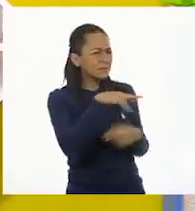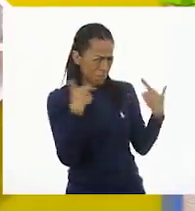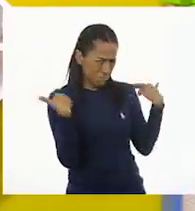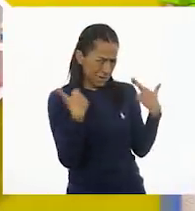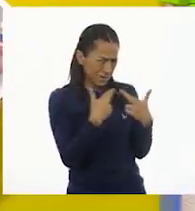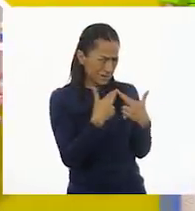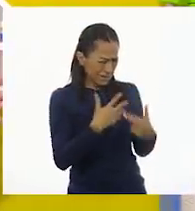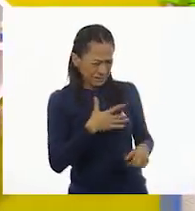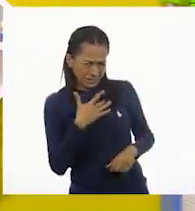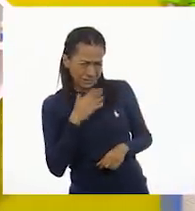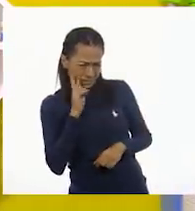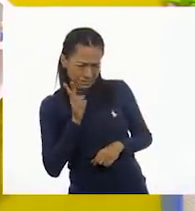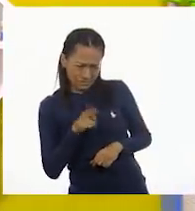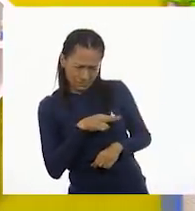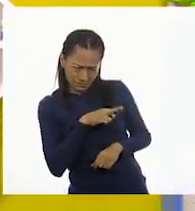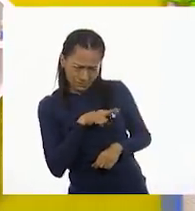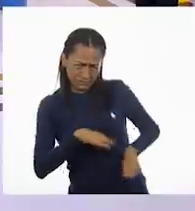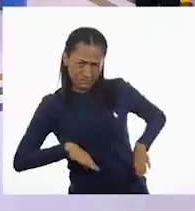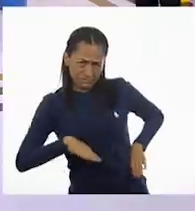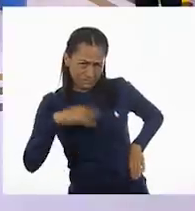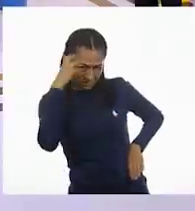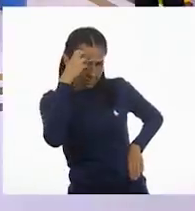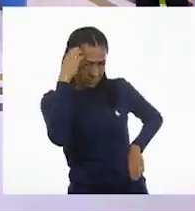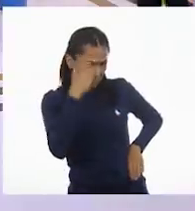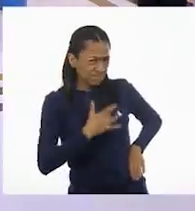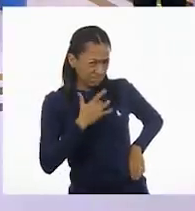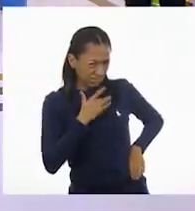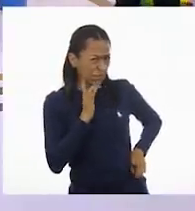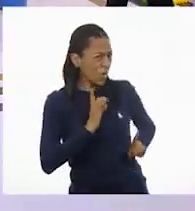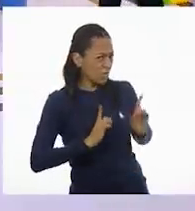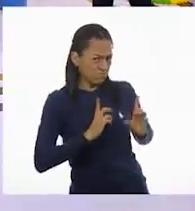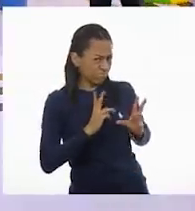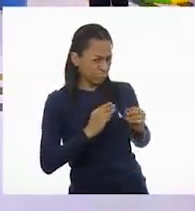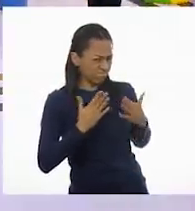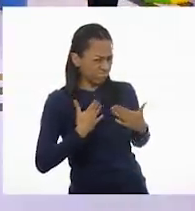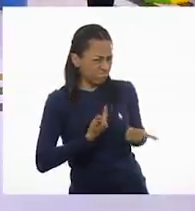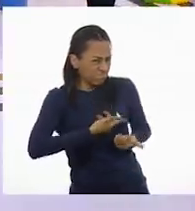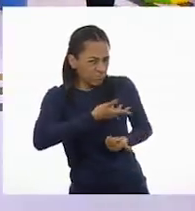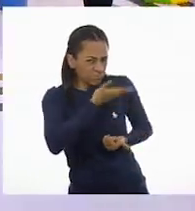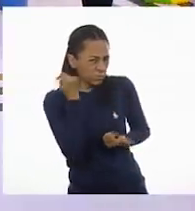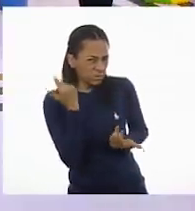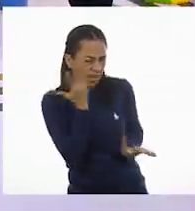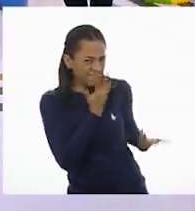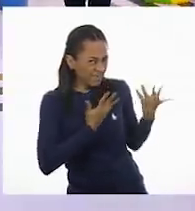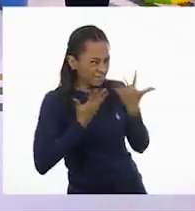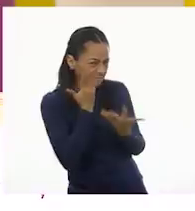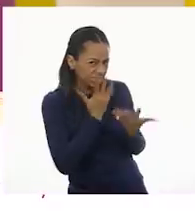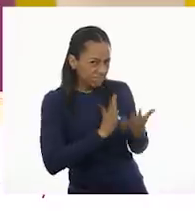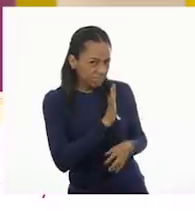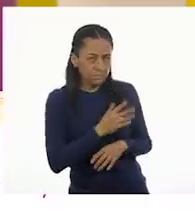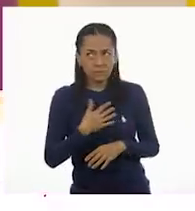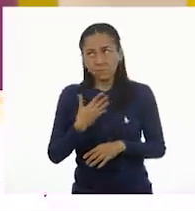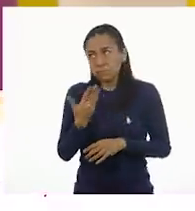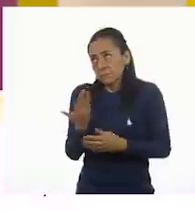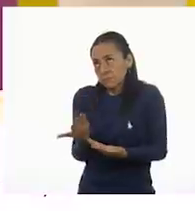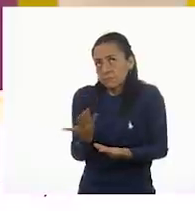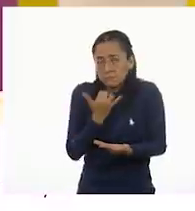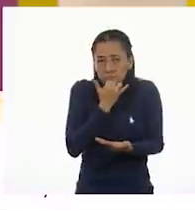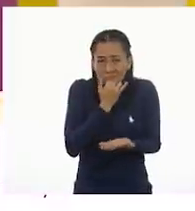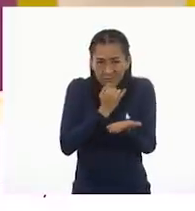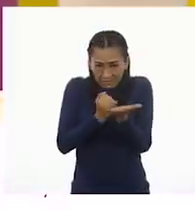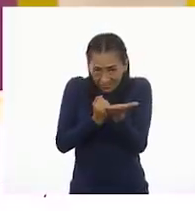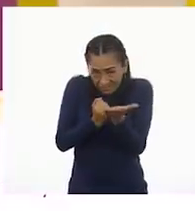poco... Ay, como que no sabe qué onda. Pues es que eso de decidir no es fácil. Bueno, sí, tienes razón. No